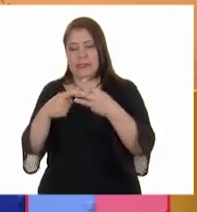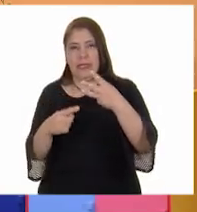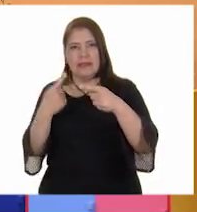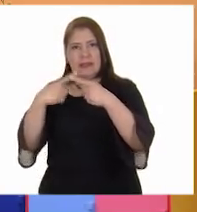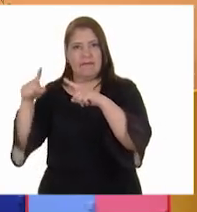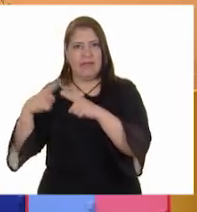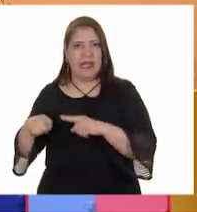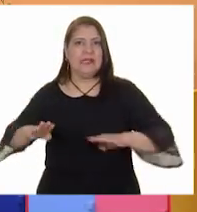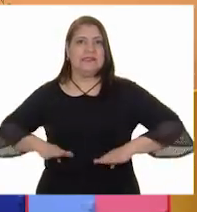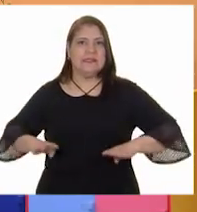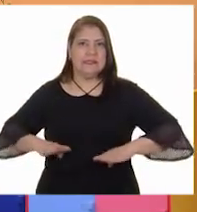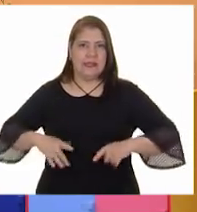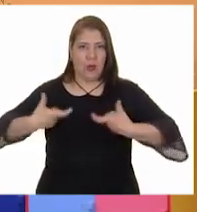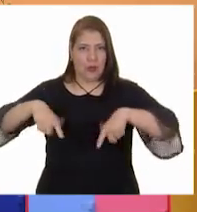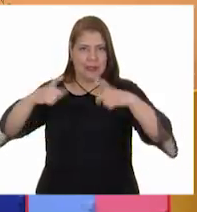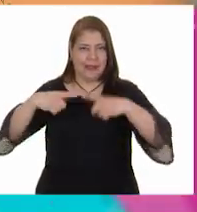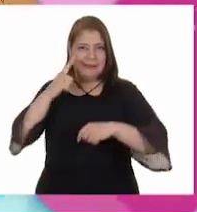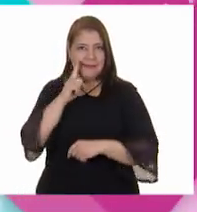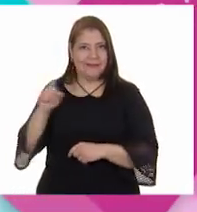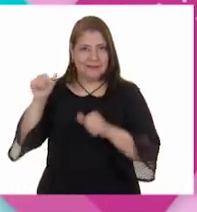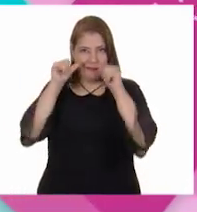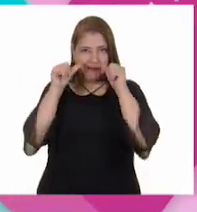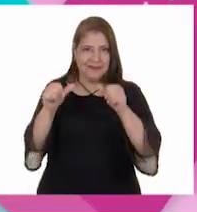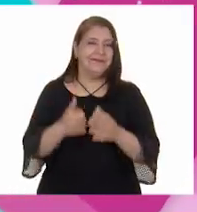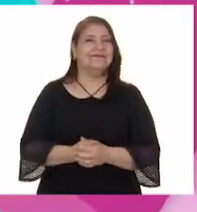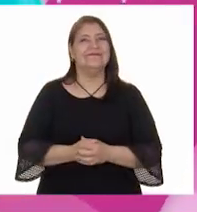de hotcakes. Presta mucha atención. Vamos a verlo.